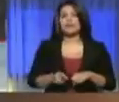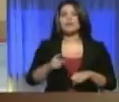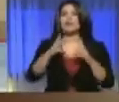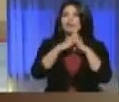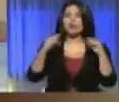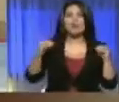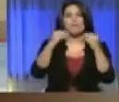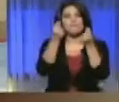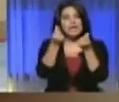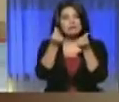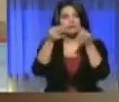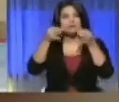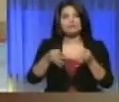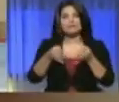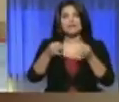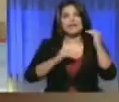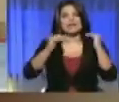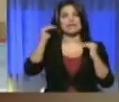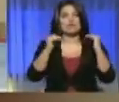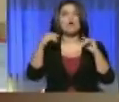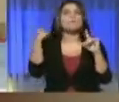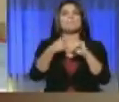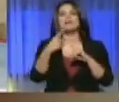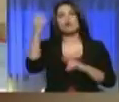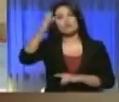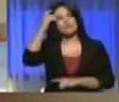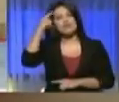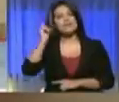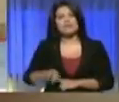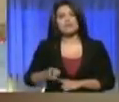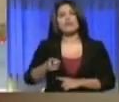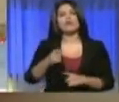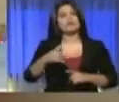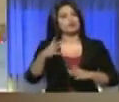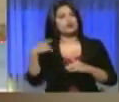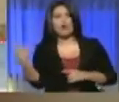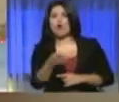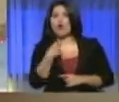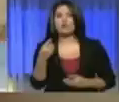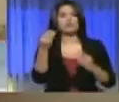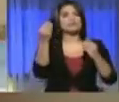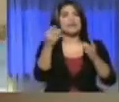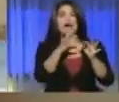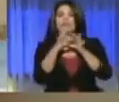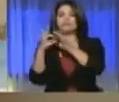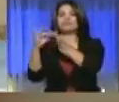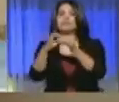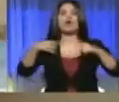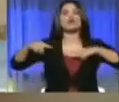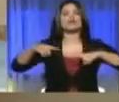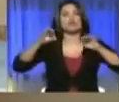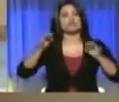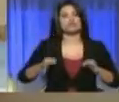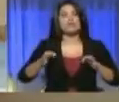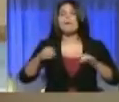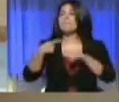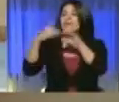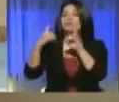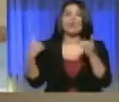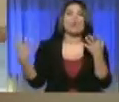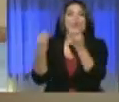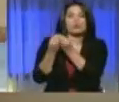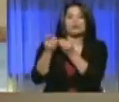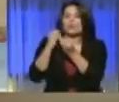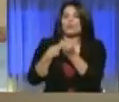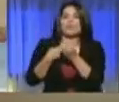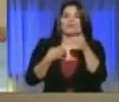precio de equilibrio y hay también conciencia de que debemos actuar coordinadamente, que debemos actuar en conjunto. De tal manera,